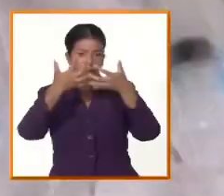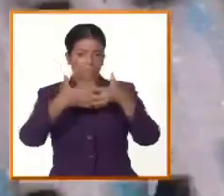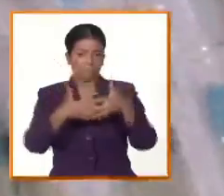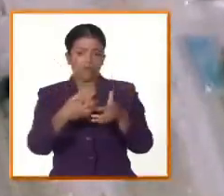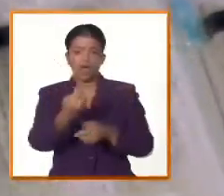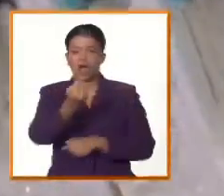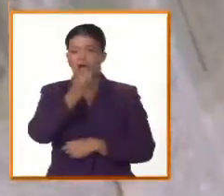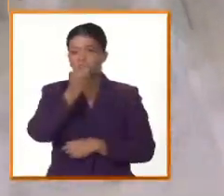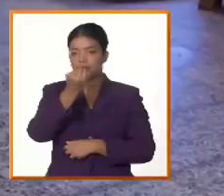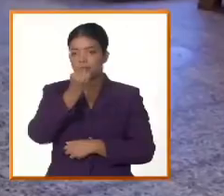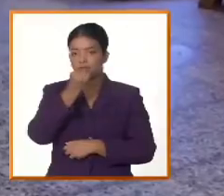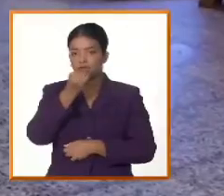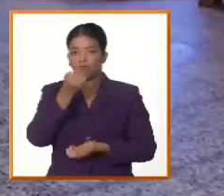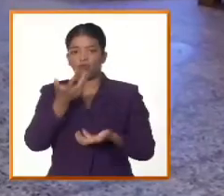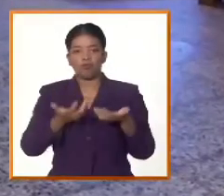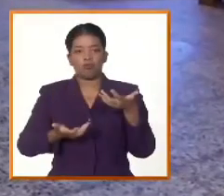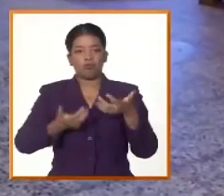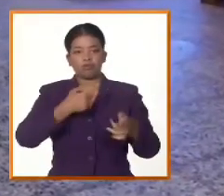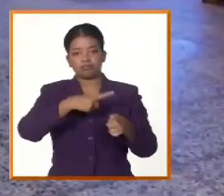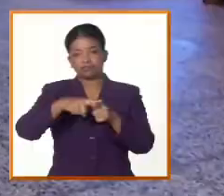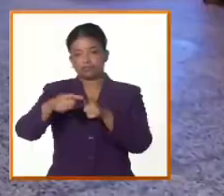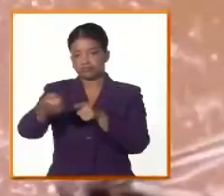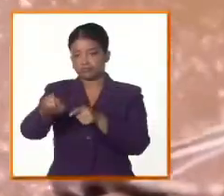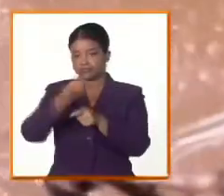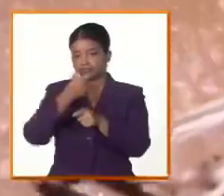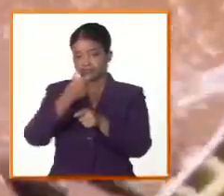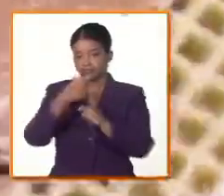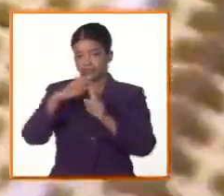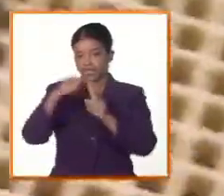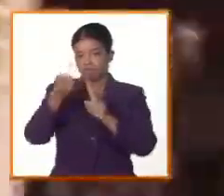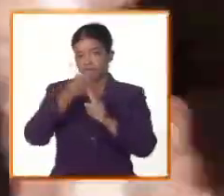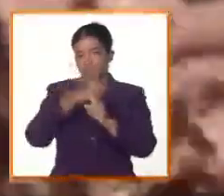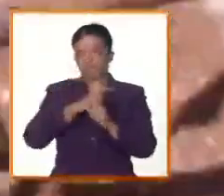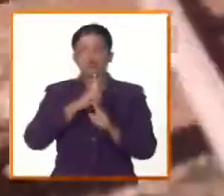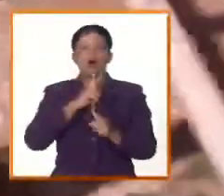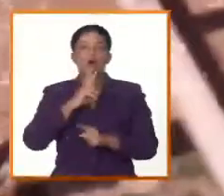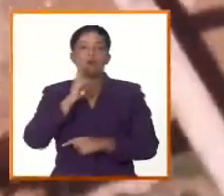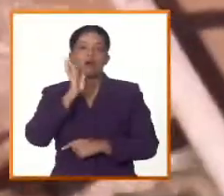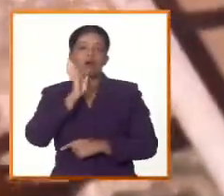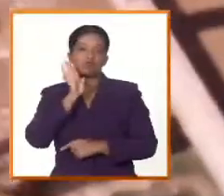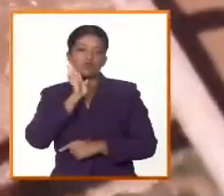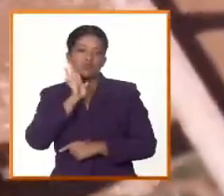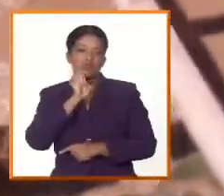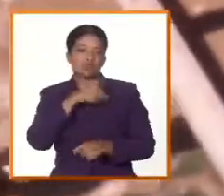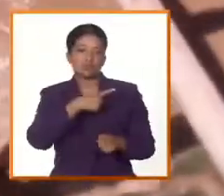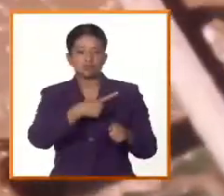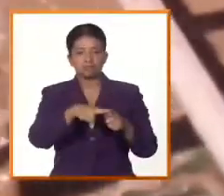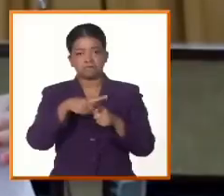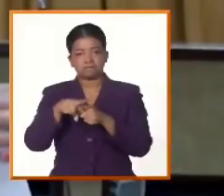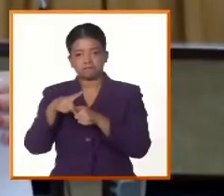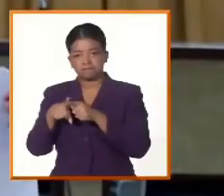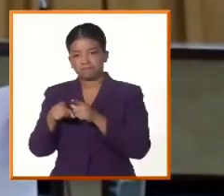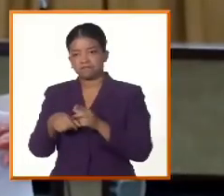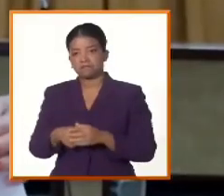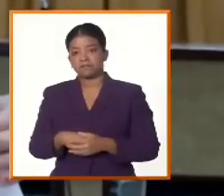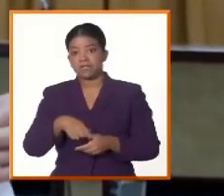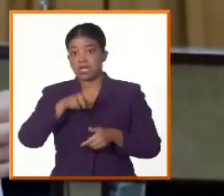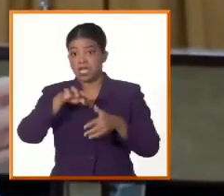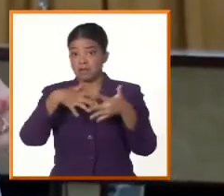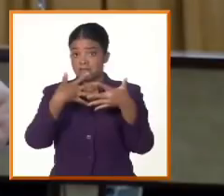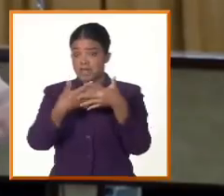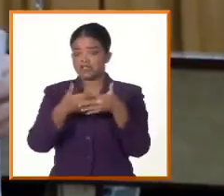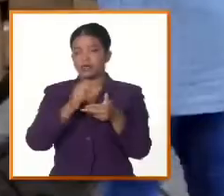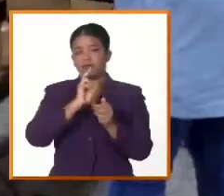elaboración biofarmacéutica tratamiento de aguas residuales y envases y embalajes esta entidad imparte